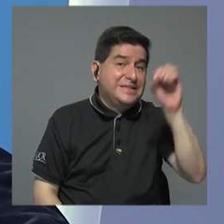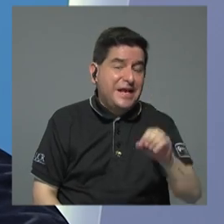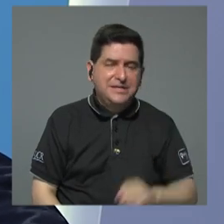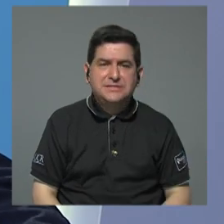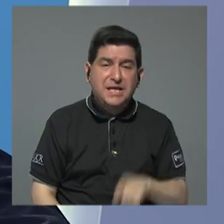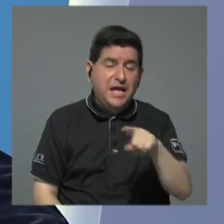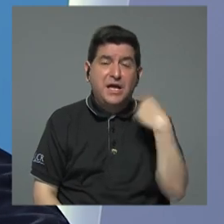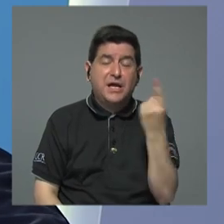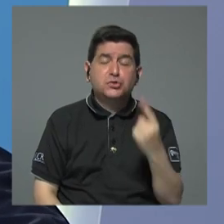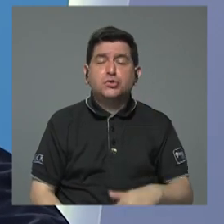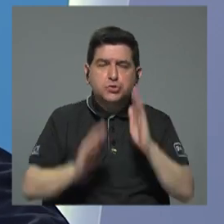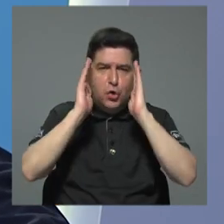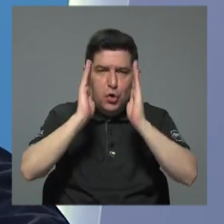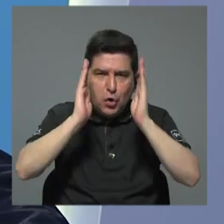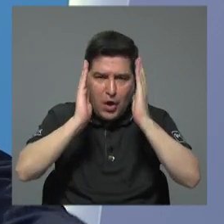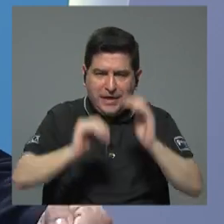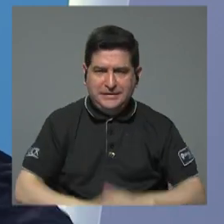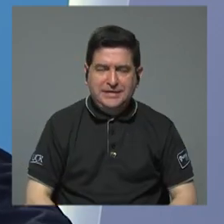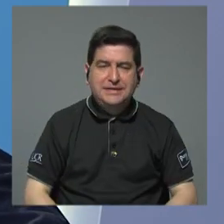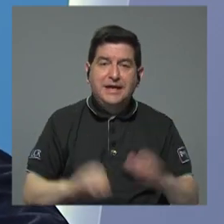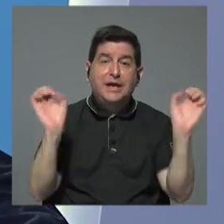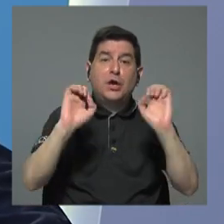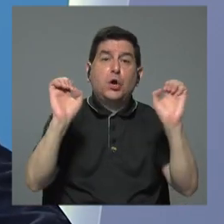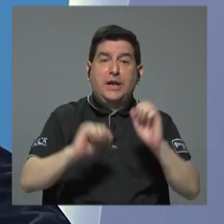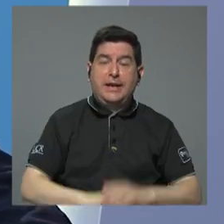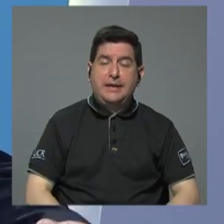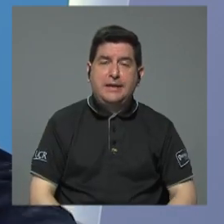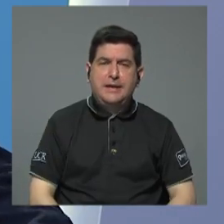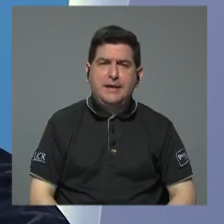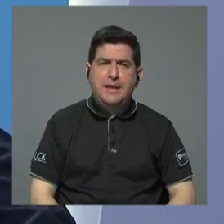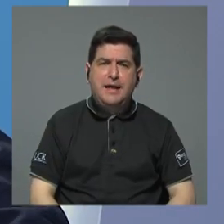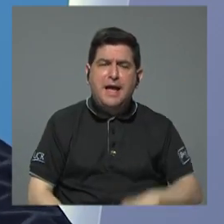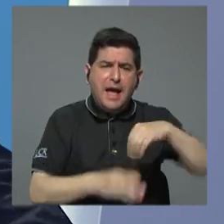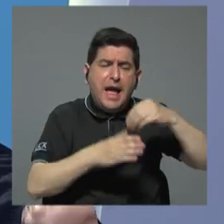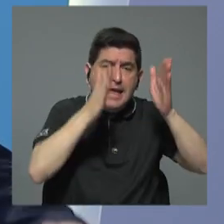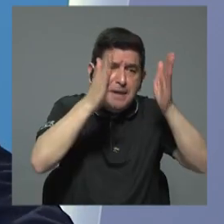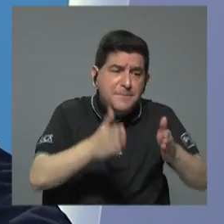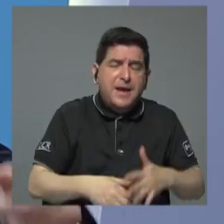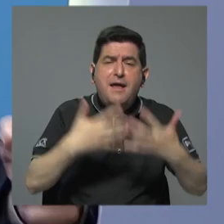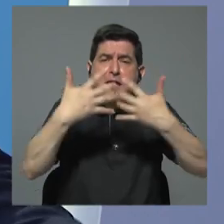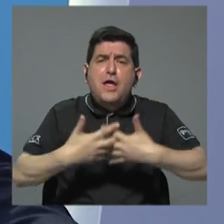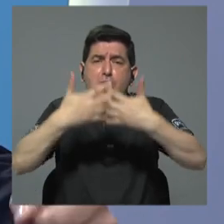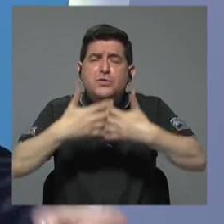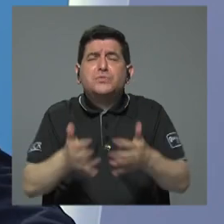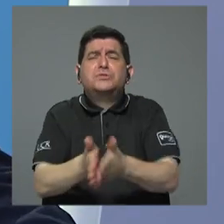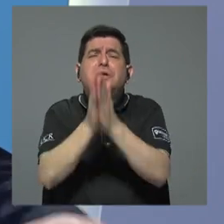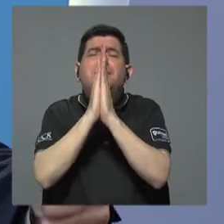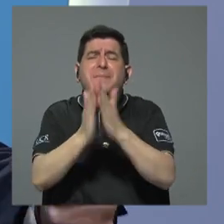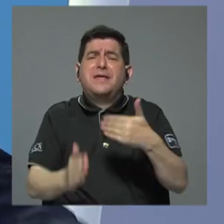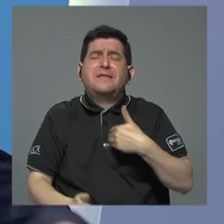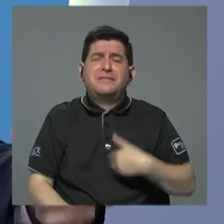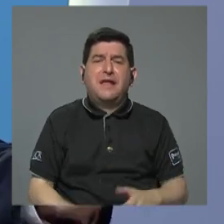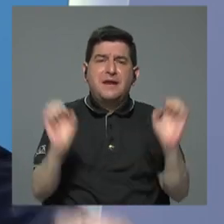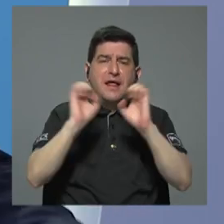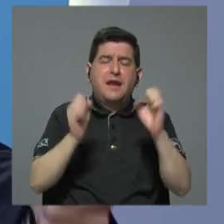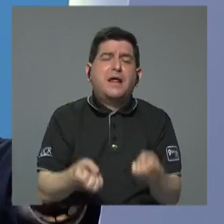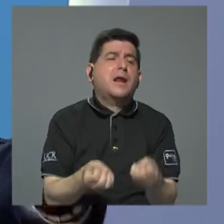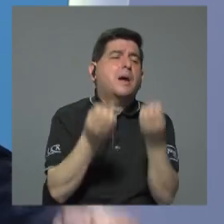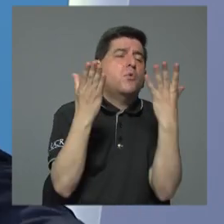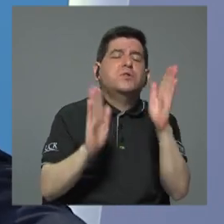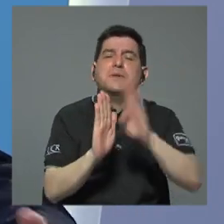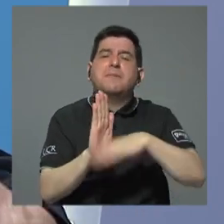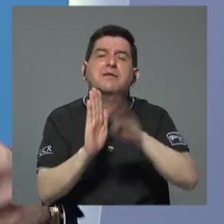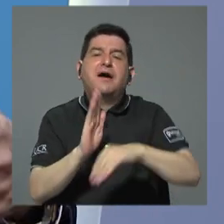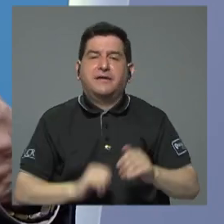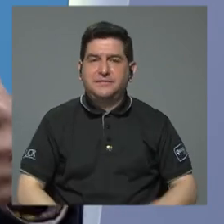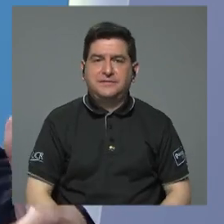puede acometer con energía. Los inversionistas, la industria clama por tener energía abundante y